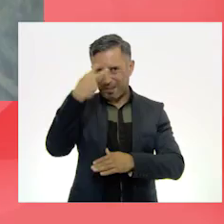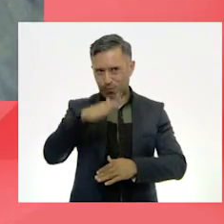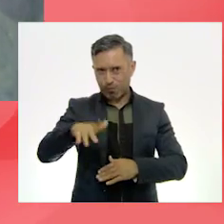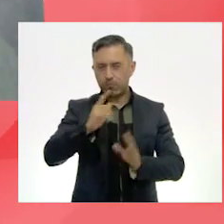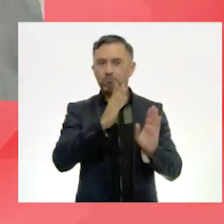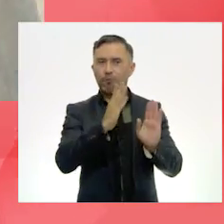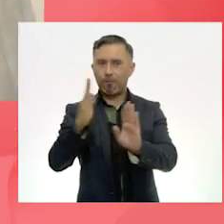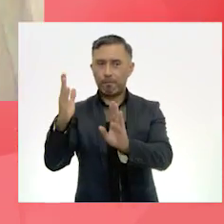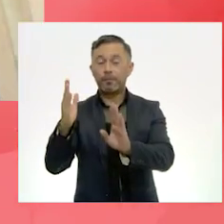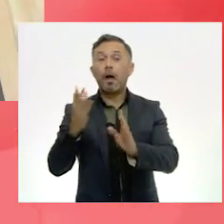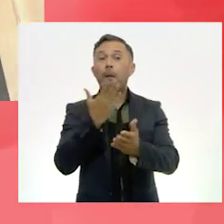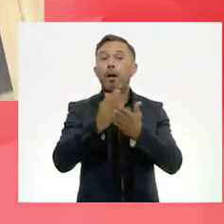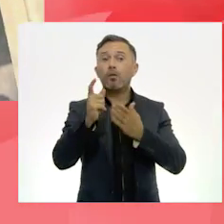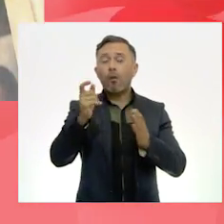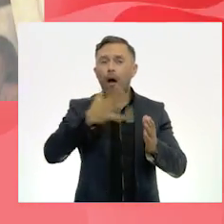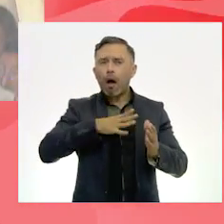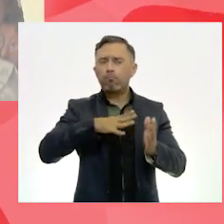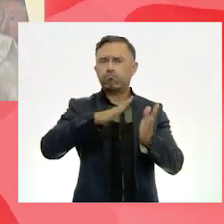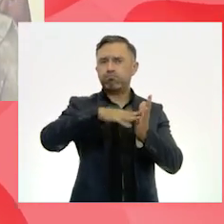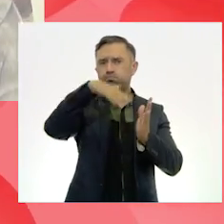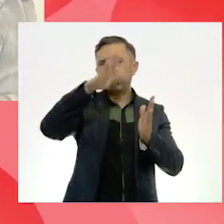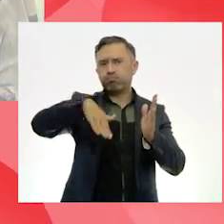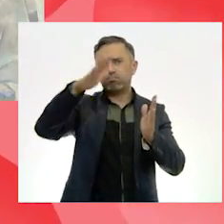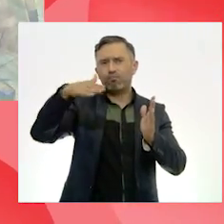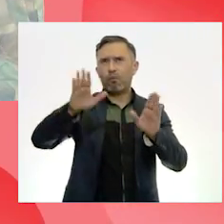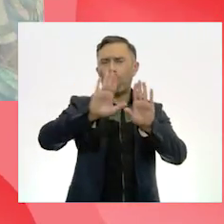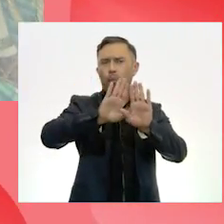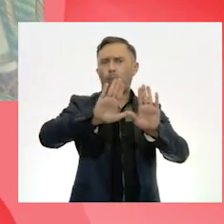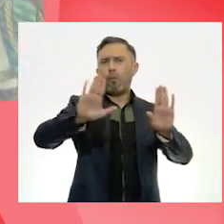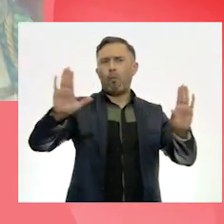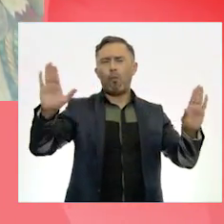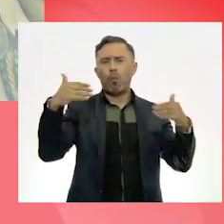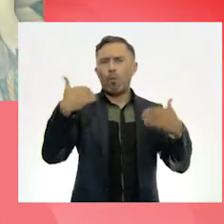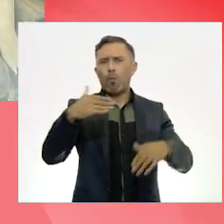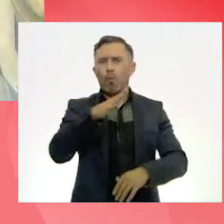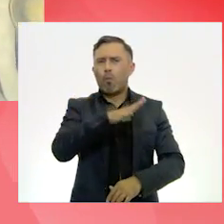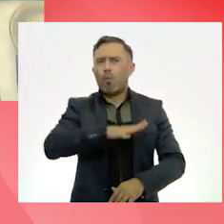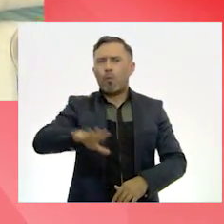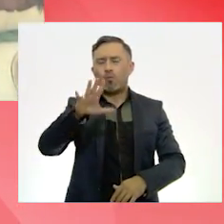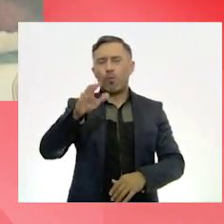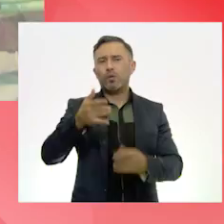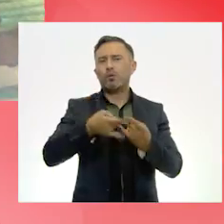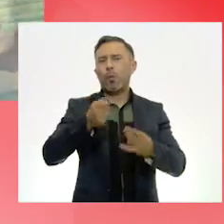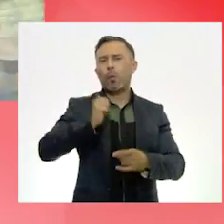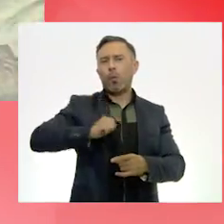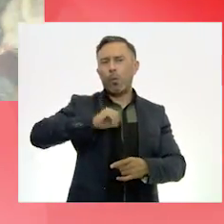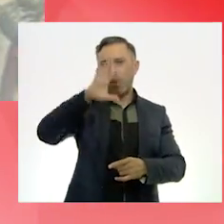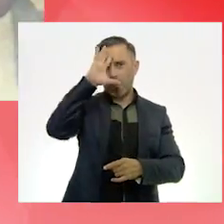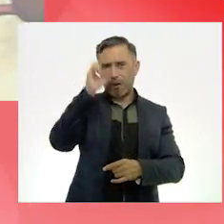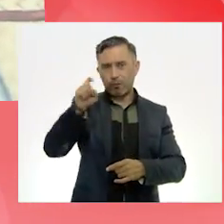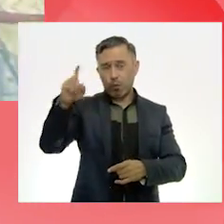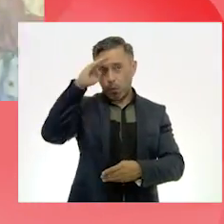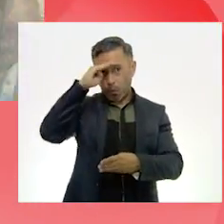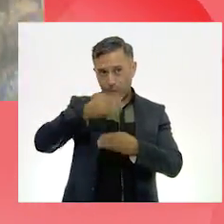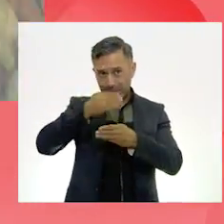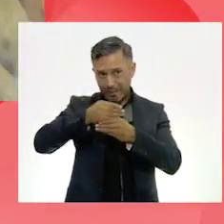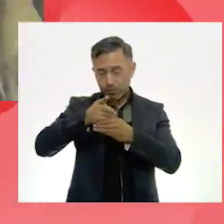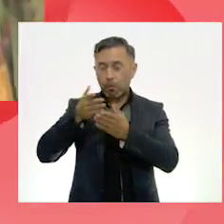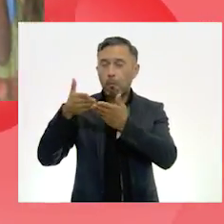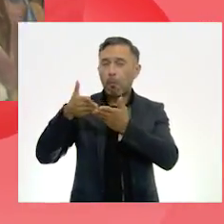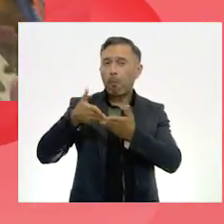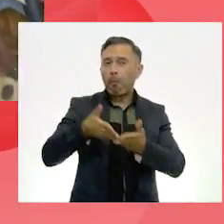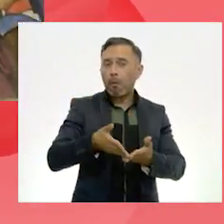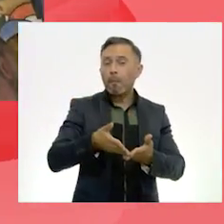unos murales imponentes con la historia del estado de Morelos, desde la llegada de Cortés a Veracruz hasta la Revolución.